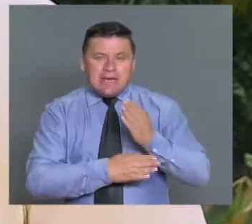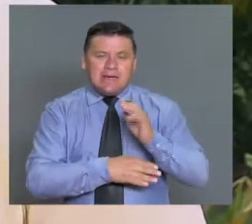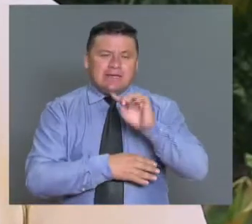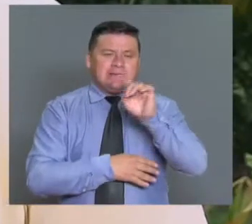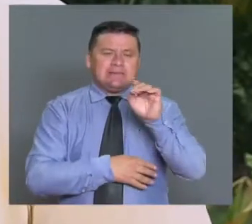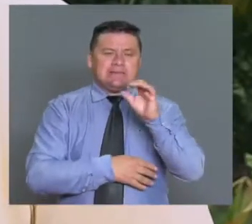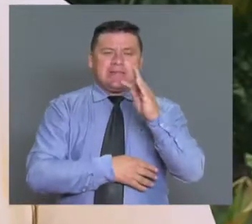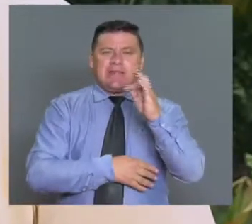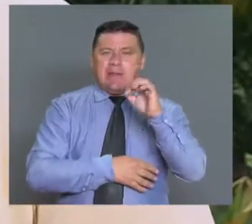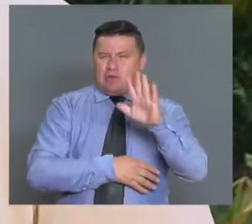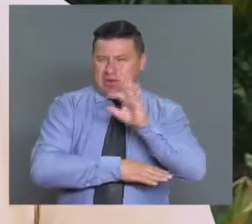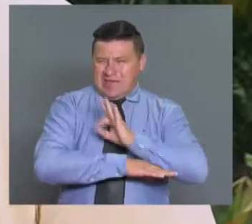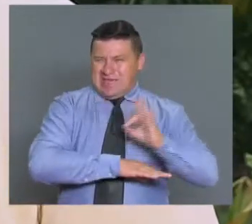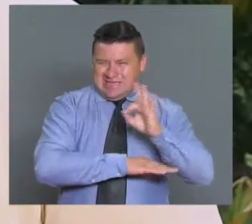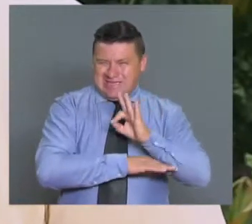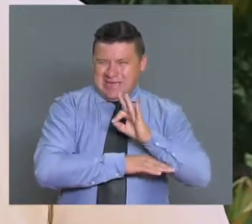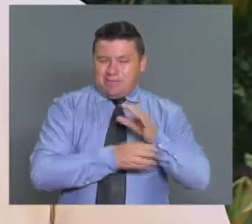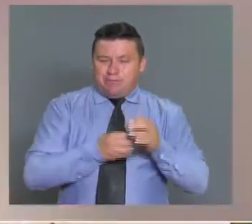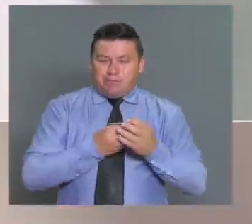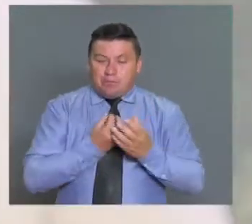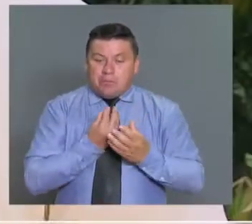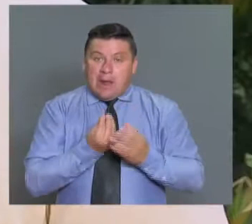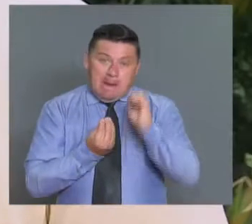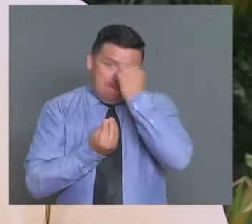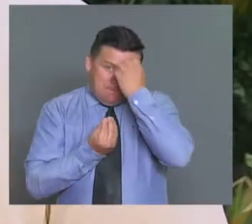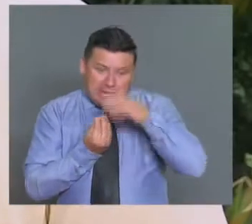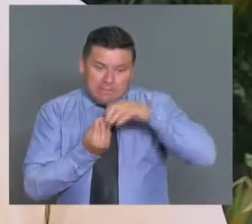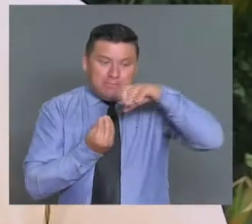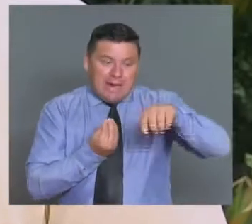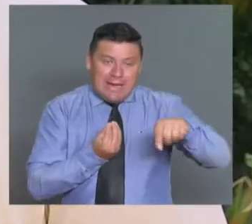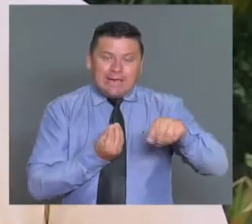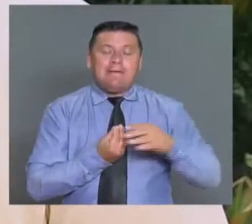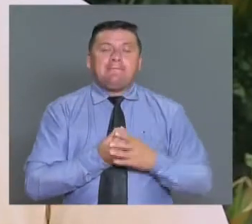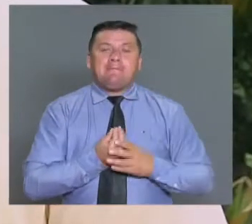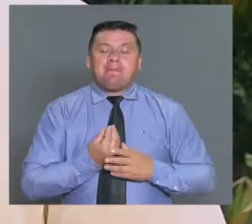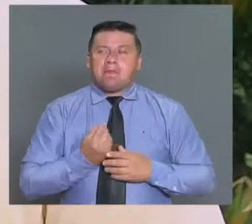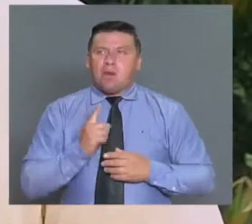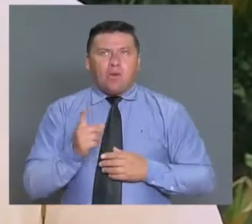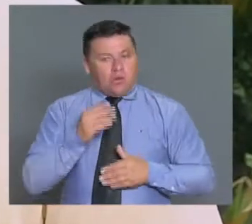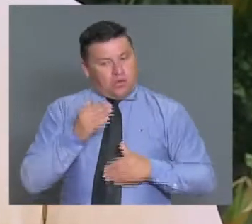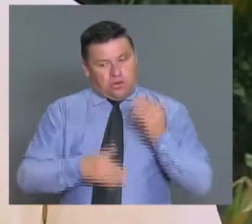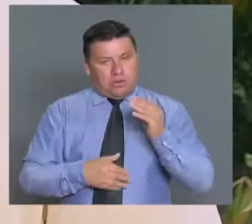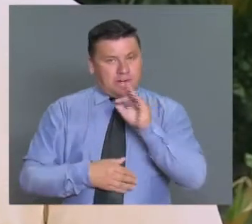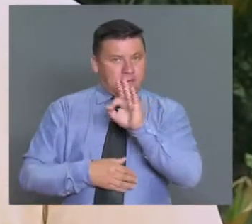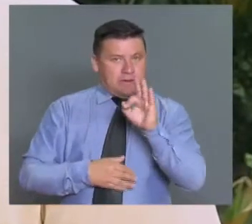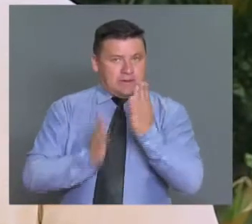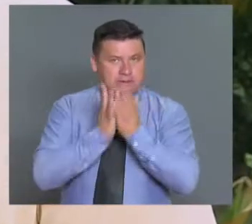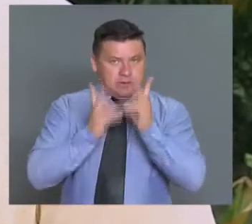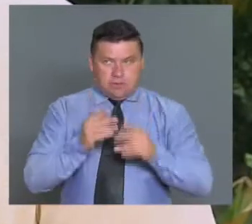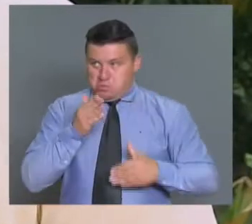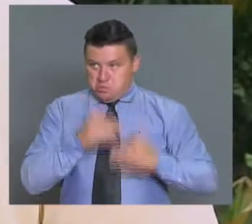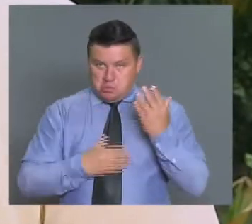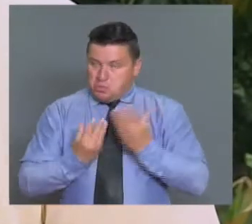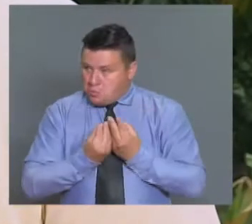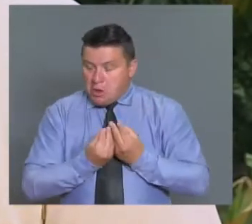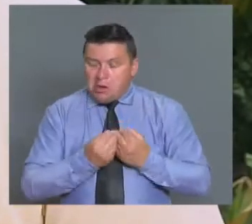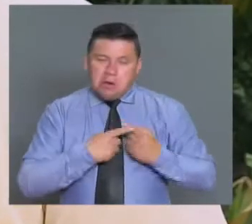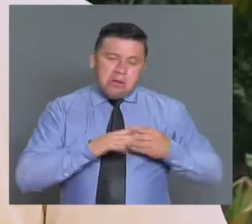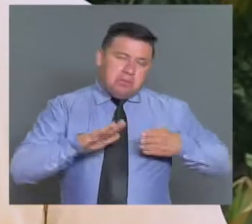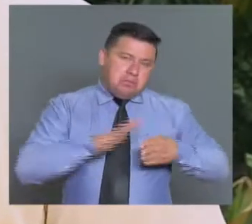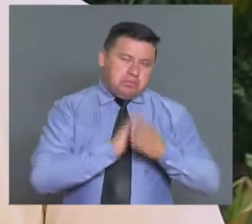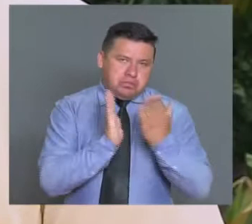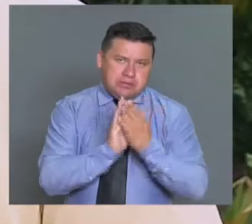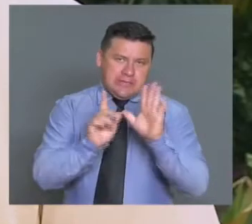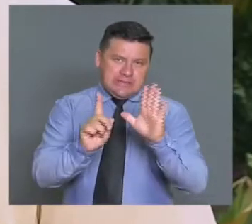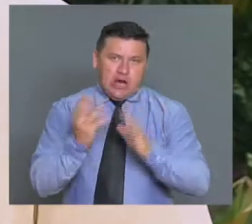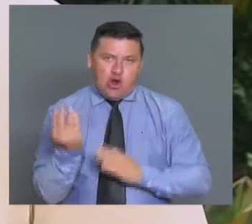al municipio de La Macarena, que era una necesidad pues muy grande. Iniciamos un grupo de 33 estudiantes, en ellos ingresamos